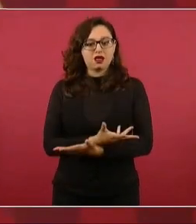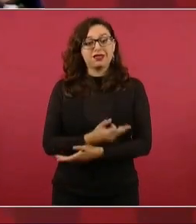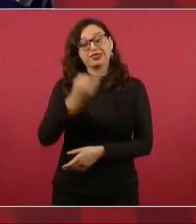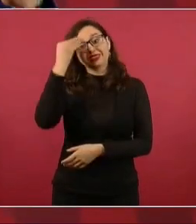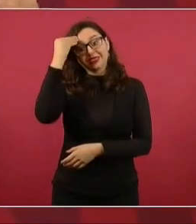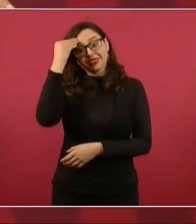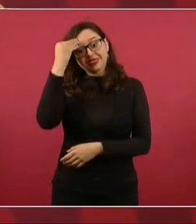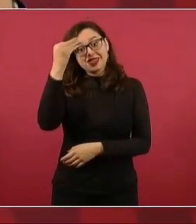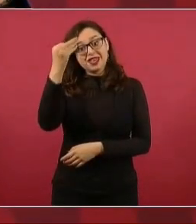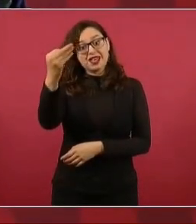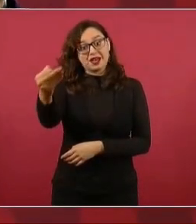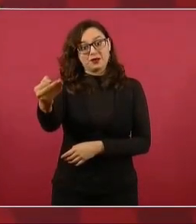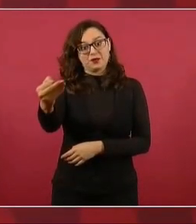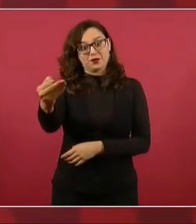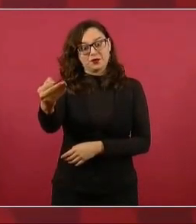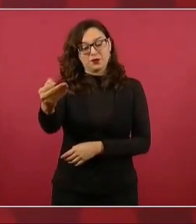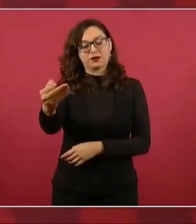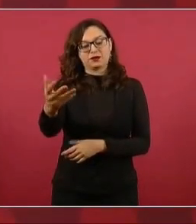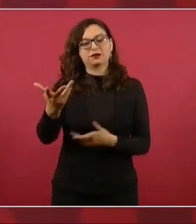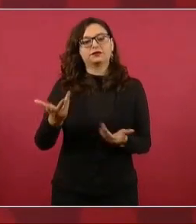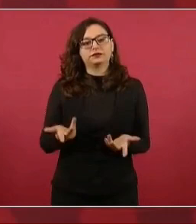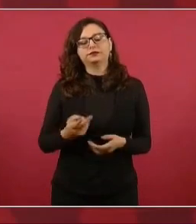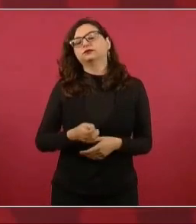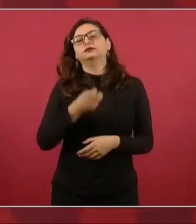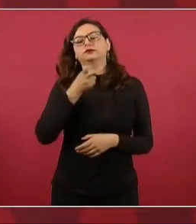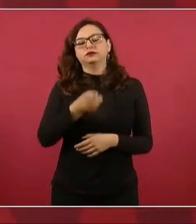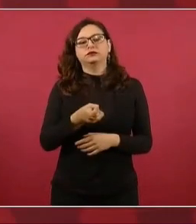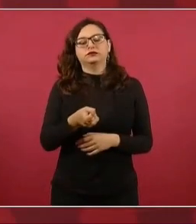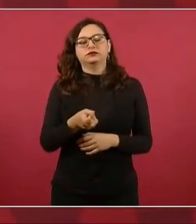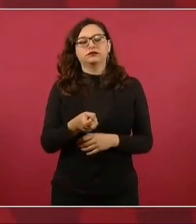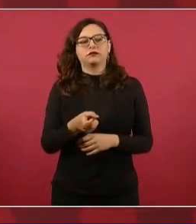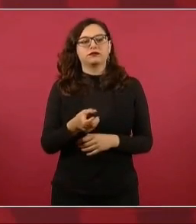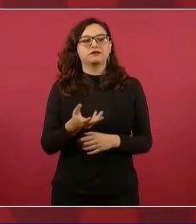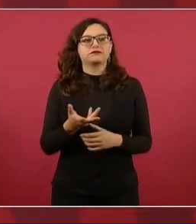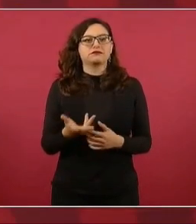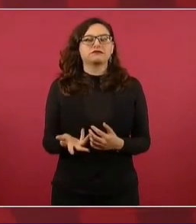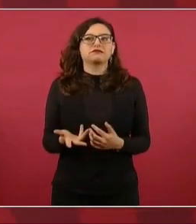que se han ido